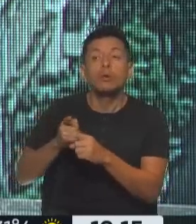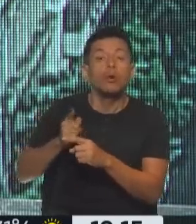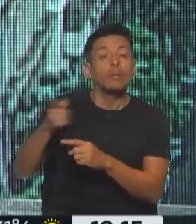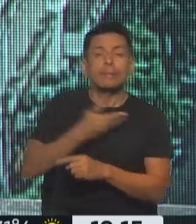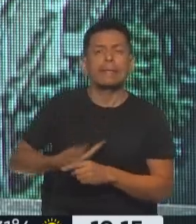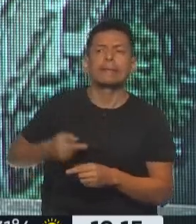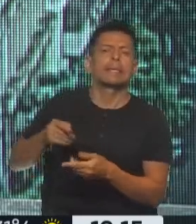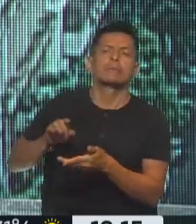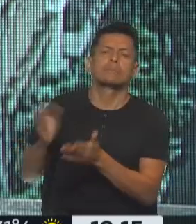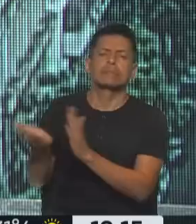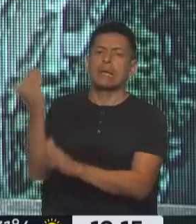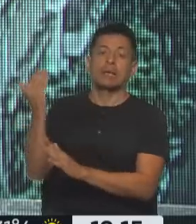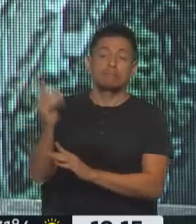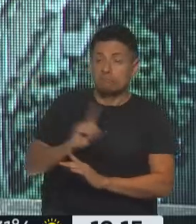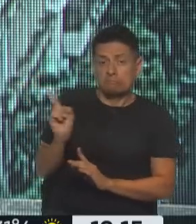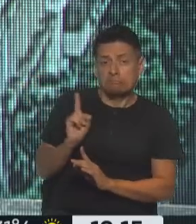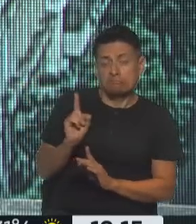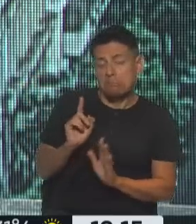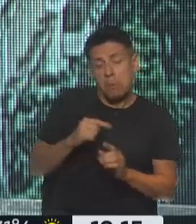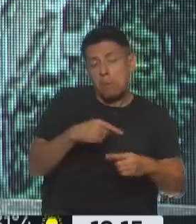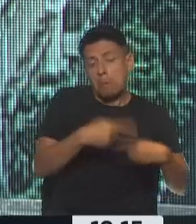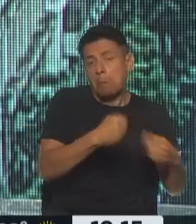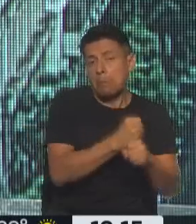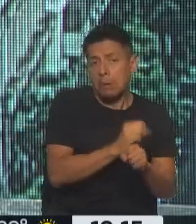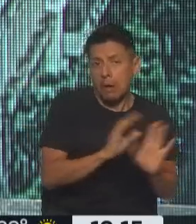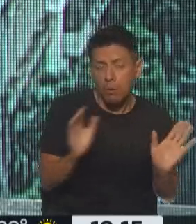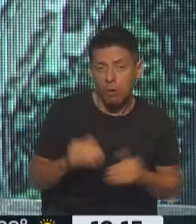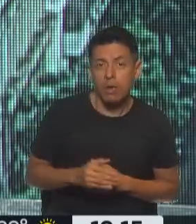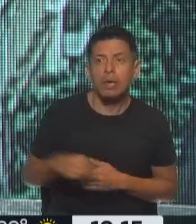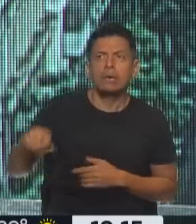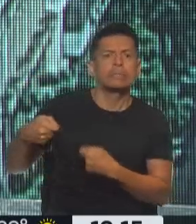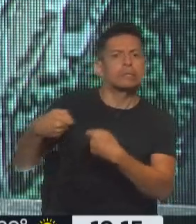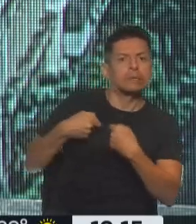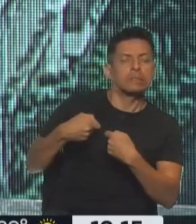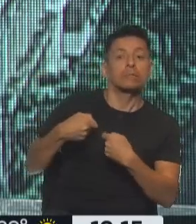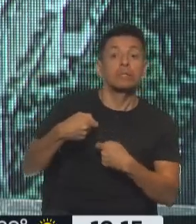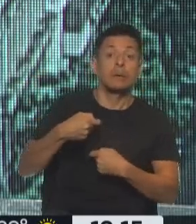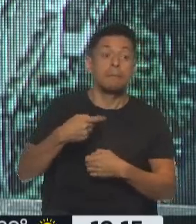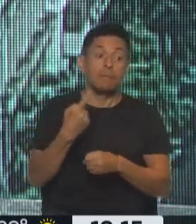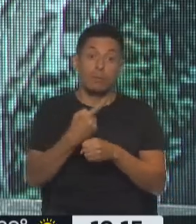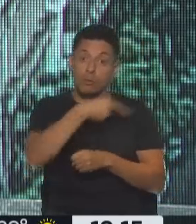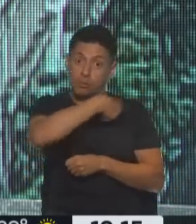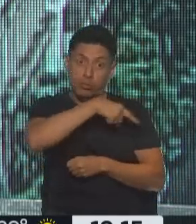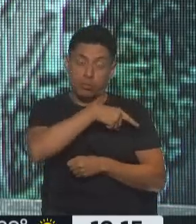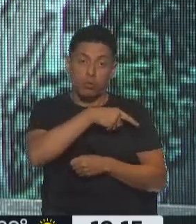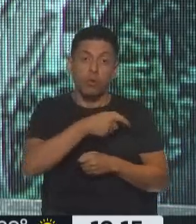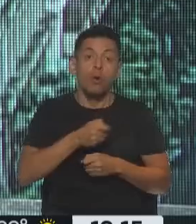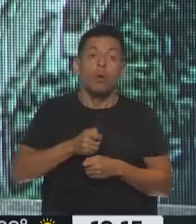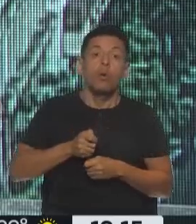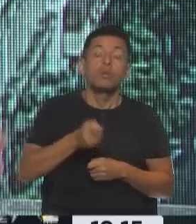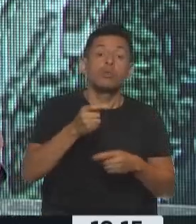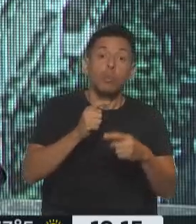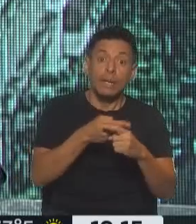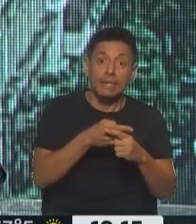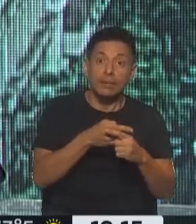es un proceso natural. Ahora, si ellos nos quieren extorsionar, que si nosotros no presentamos el juicio político, ellos se van